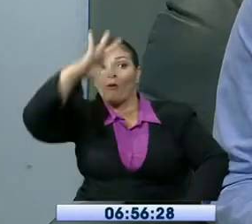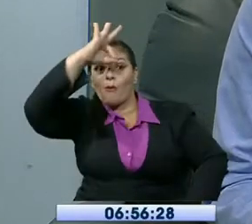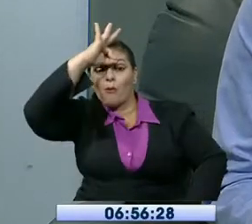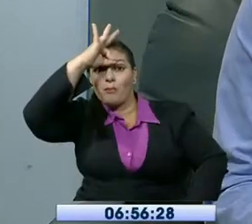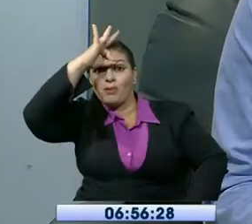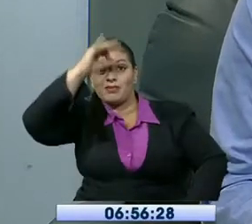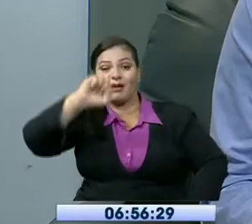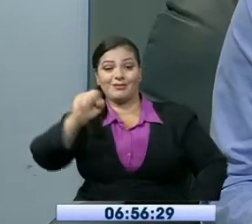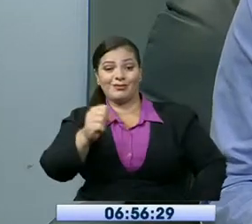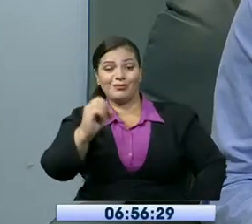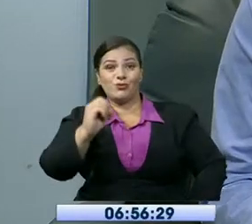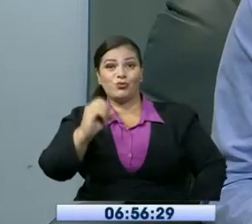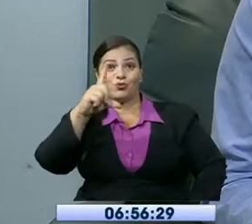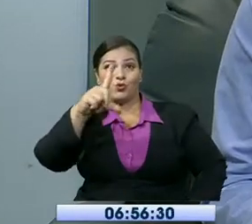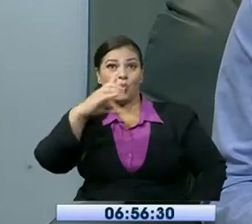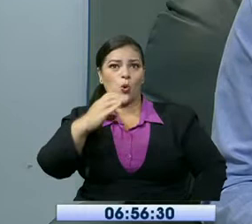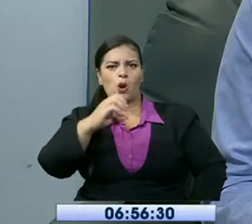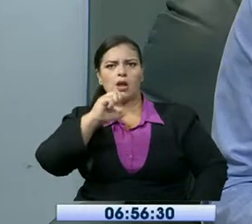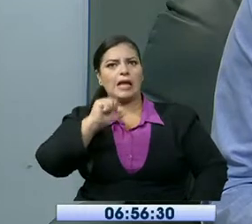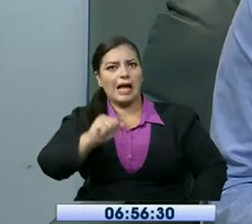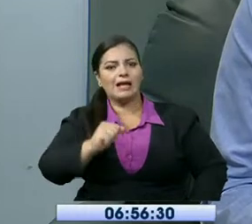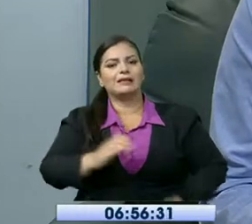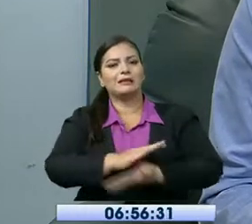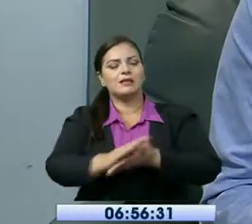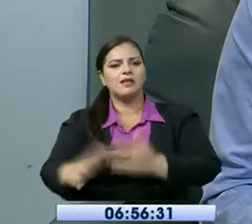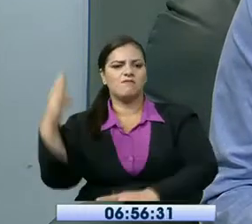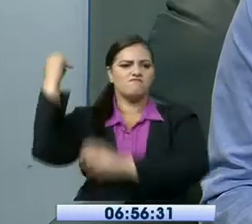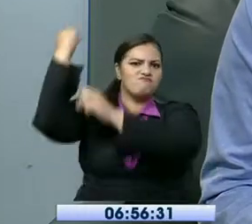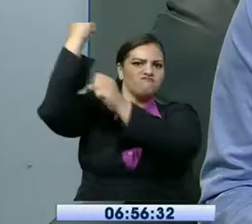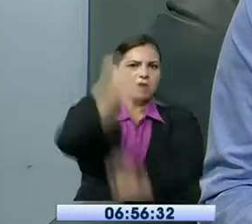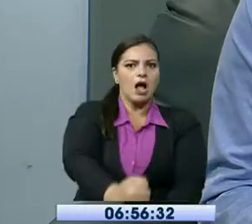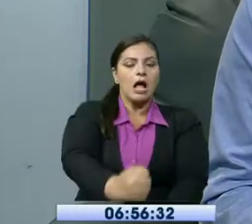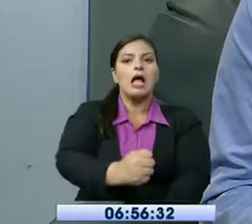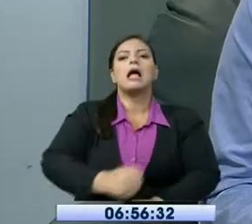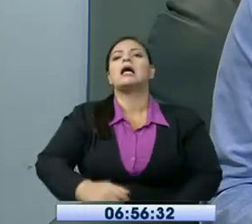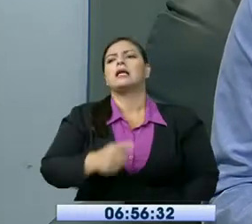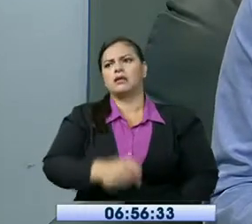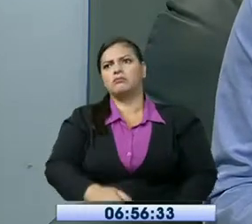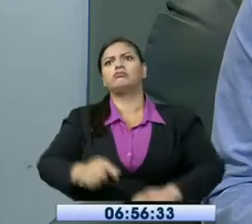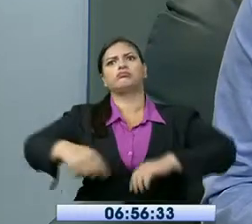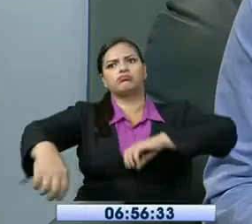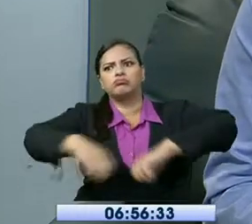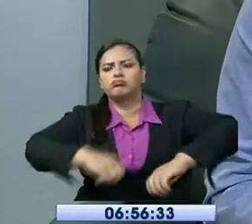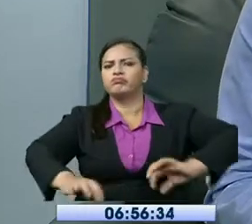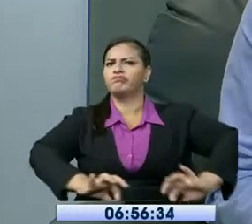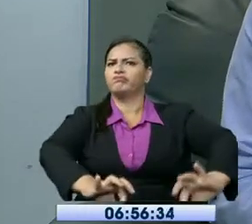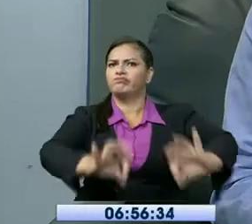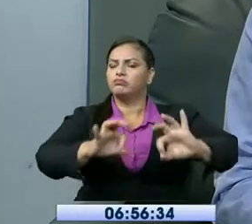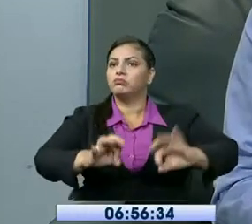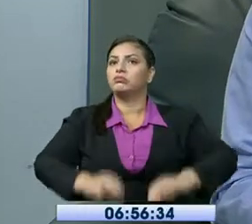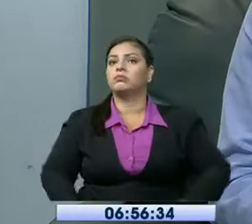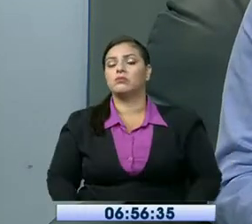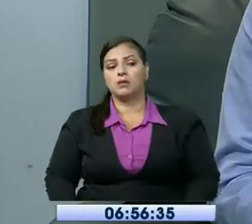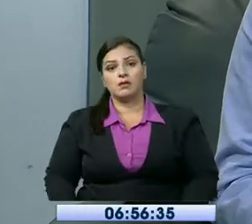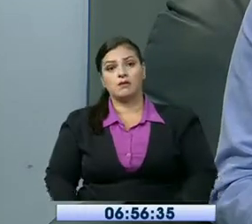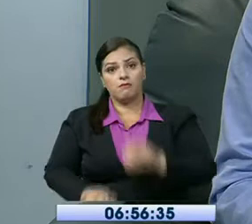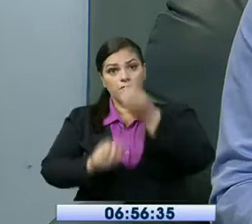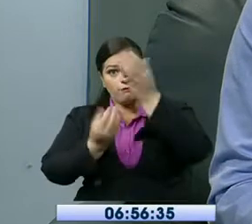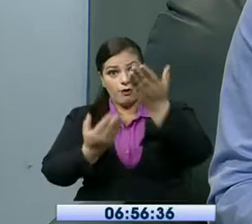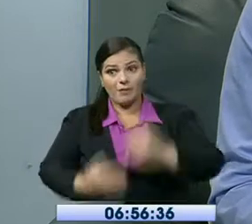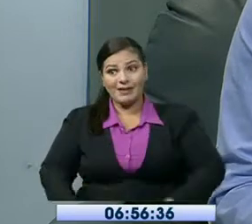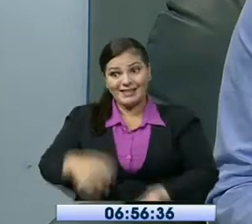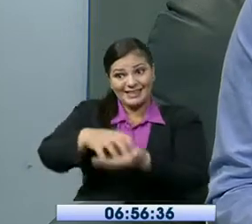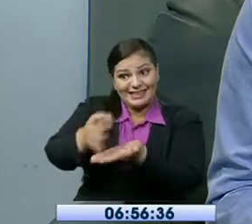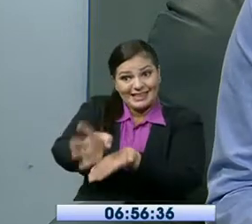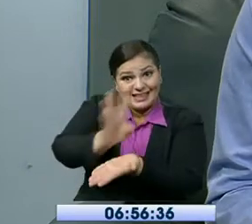su partido en la Asamblea defenderá la autonomía y los intereses sociales de dicha institución. Nebot se refirió